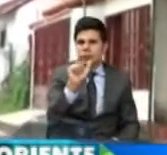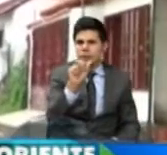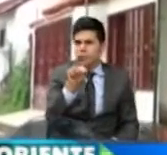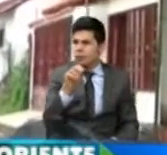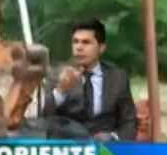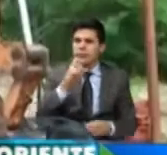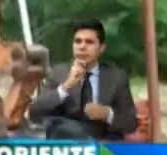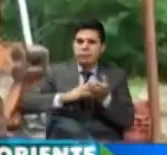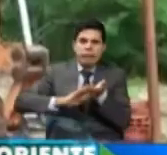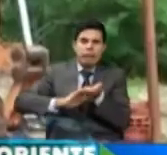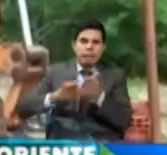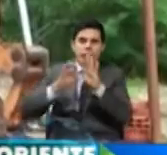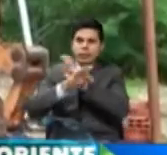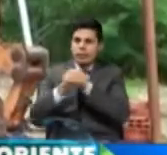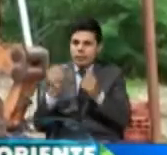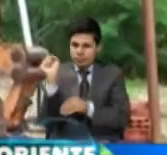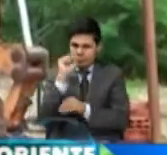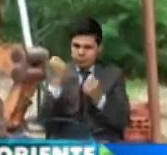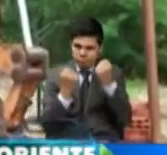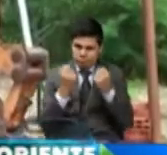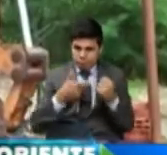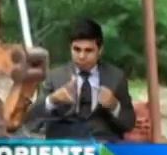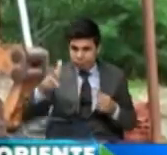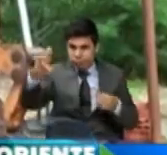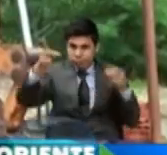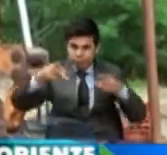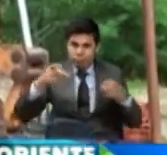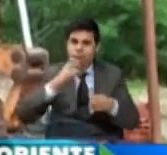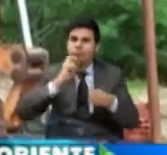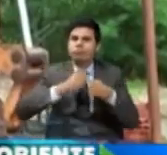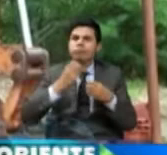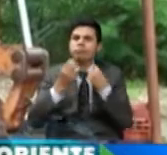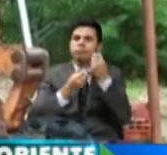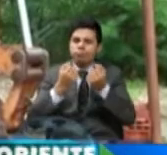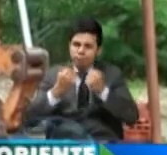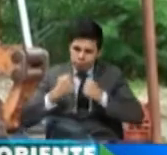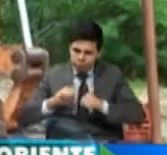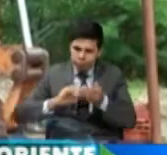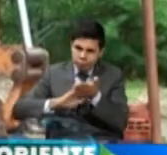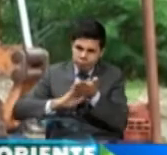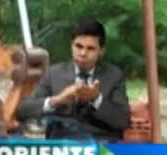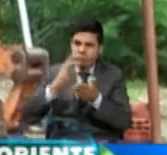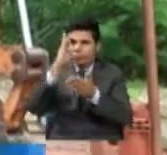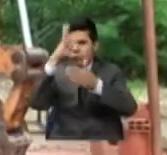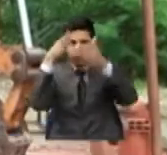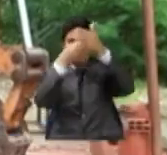jurídica. La única salida para Nelson y sus empleados será hacer fuerza para que una tutela tumbe el decreto.